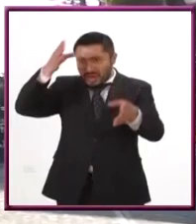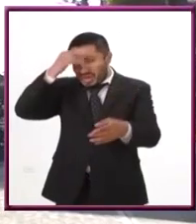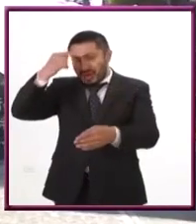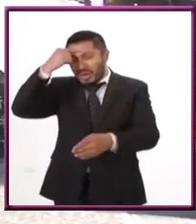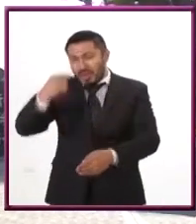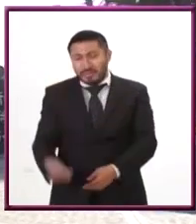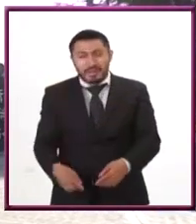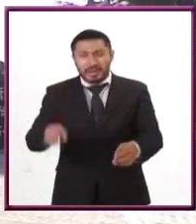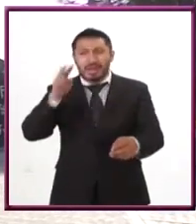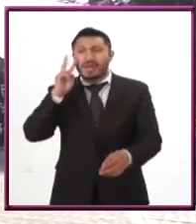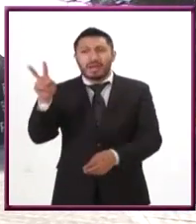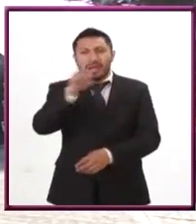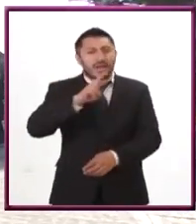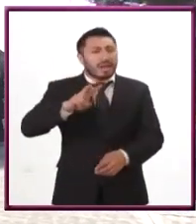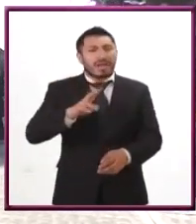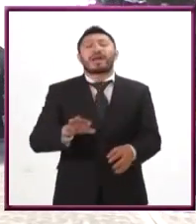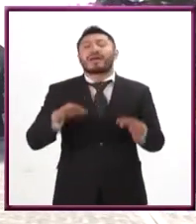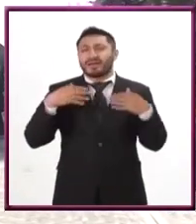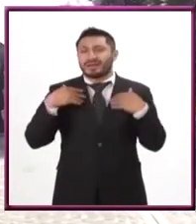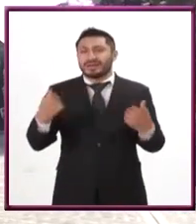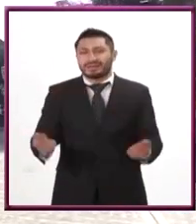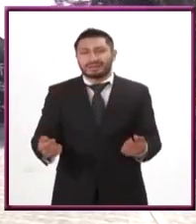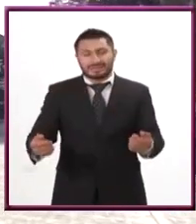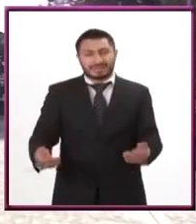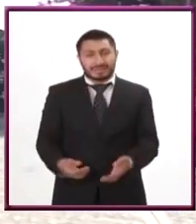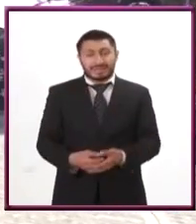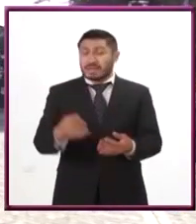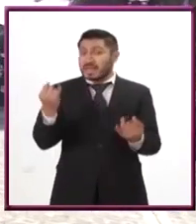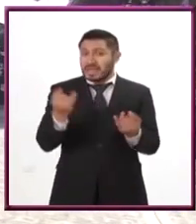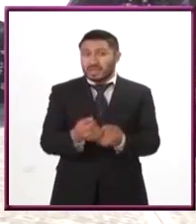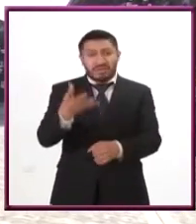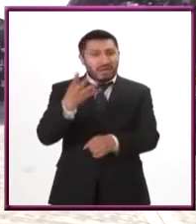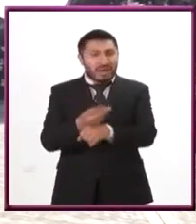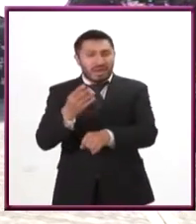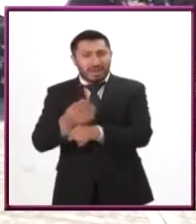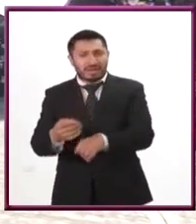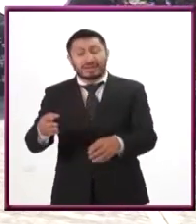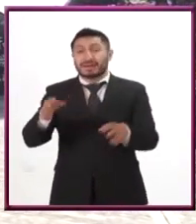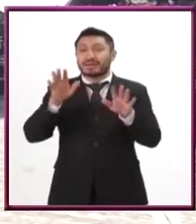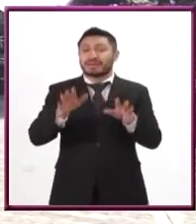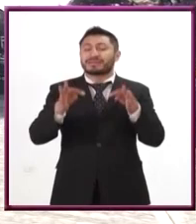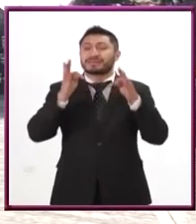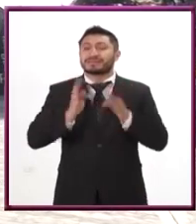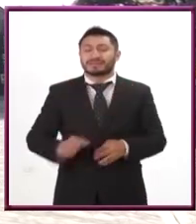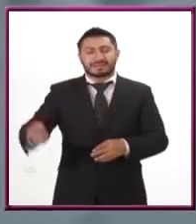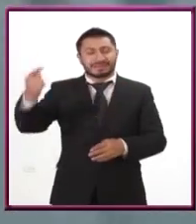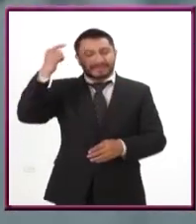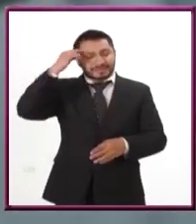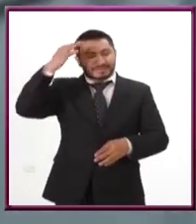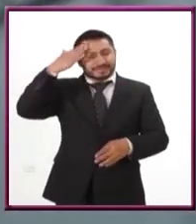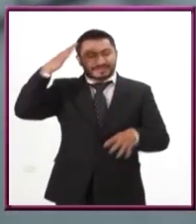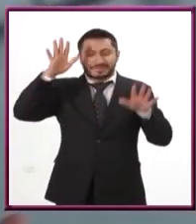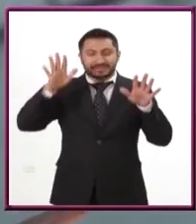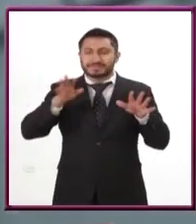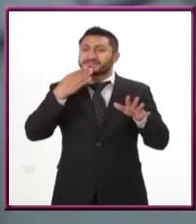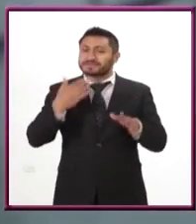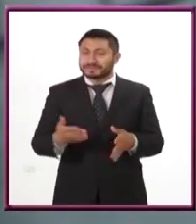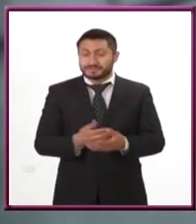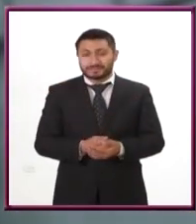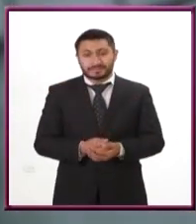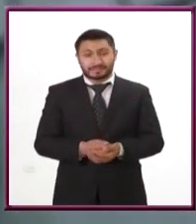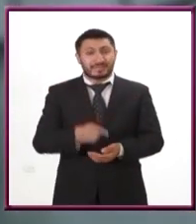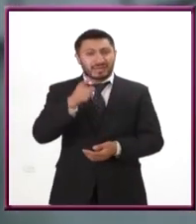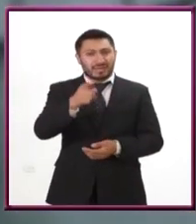nuestras visiones del mundo, adoptar enfoques nuevos o ajustar los que ya tenemos cuando sea necesario. ¿Y esto para qué?,